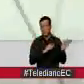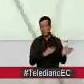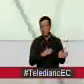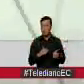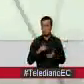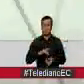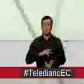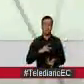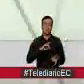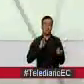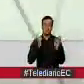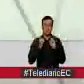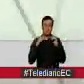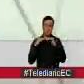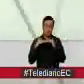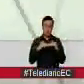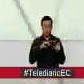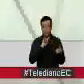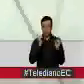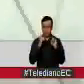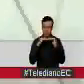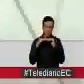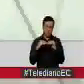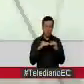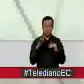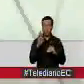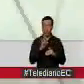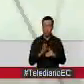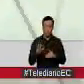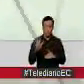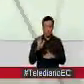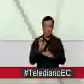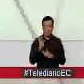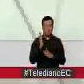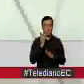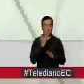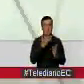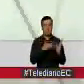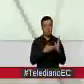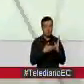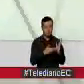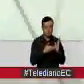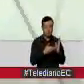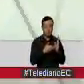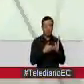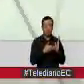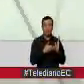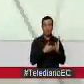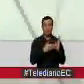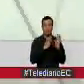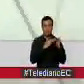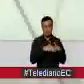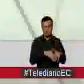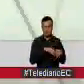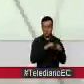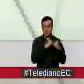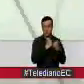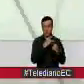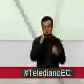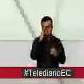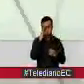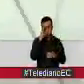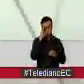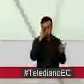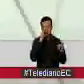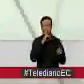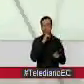dado el giro democrático de la transición que está teniendo al salirse del modelo fracasado del socialismo del siglo